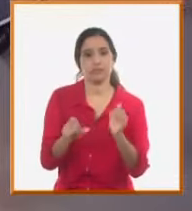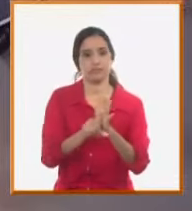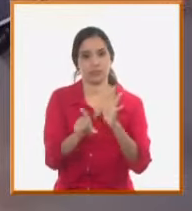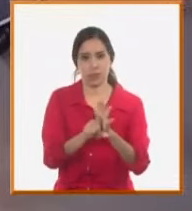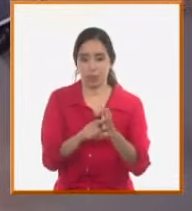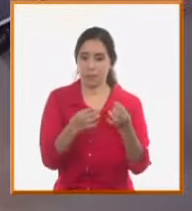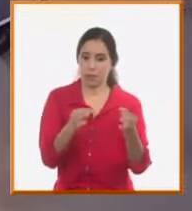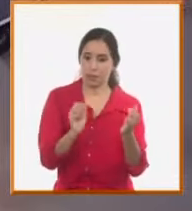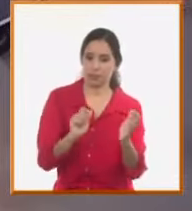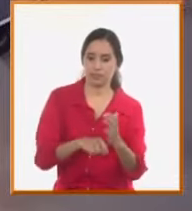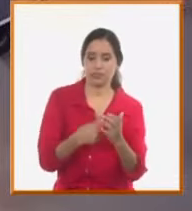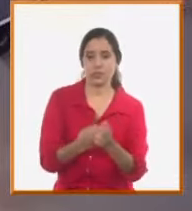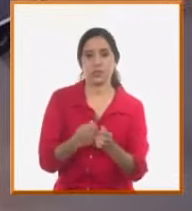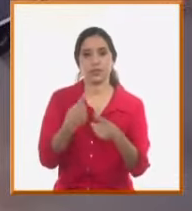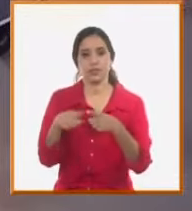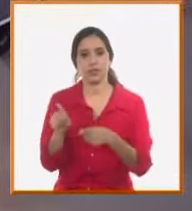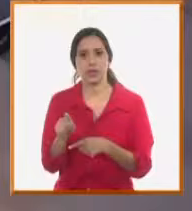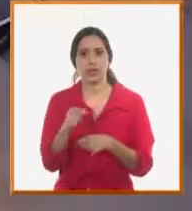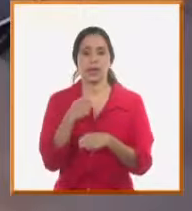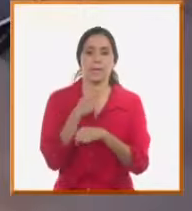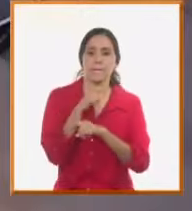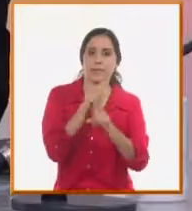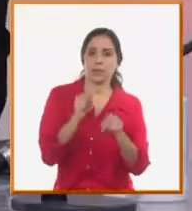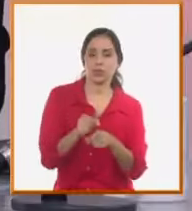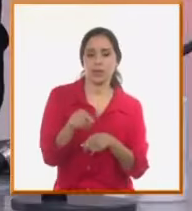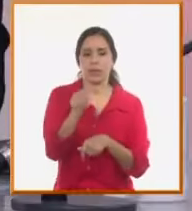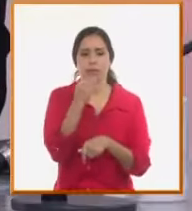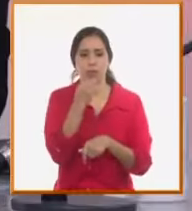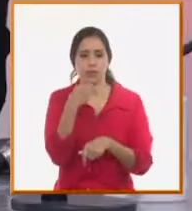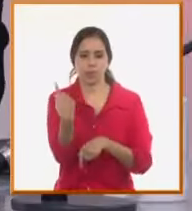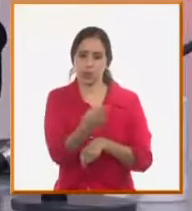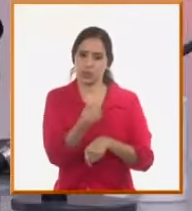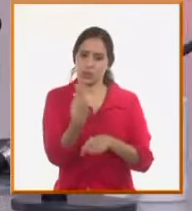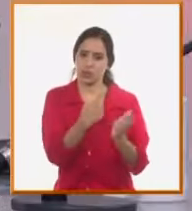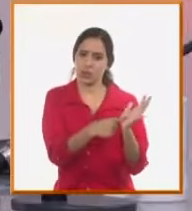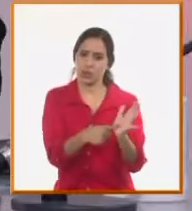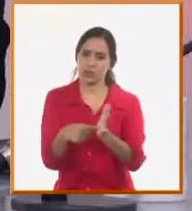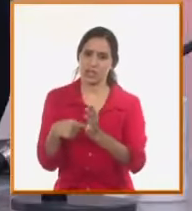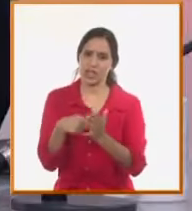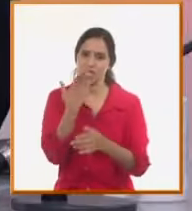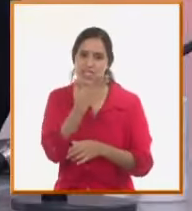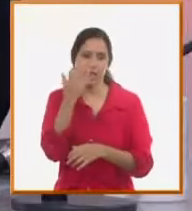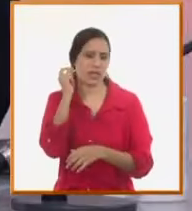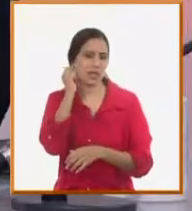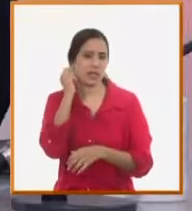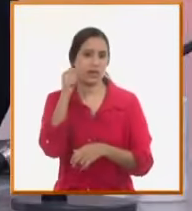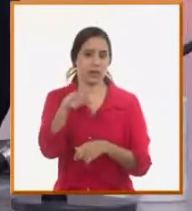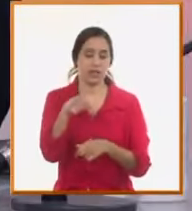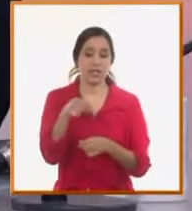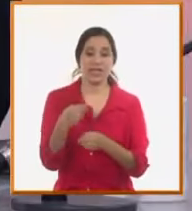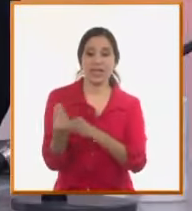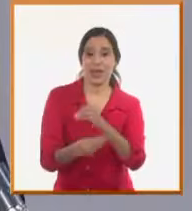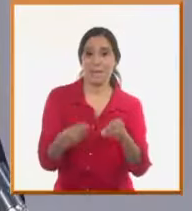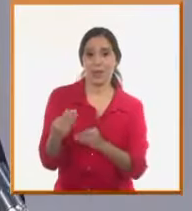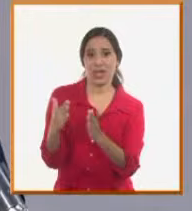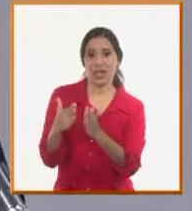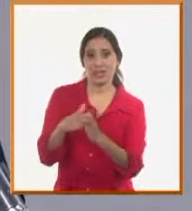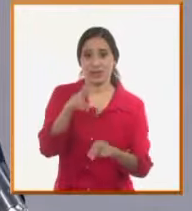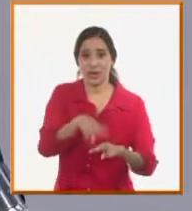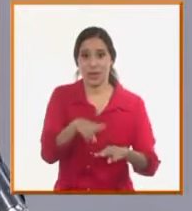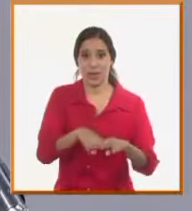podemos recomendar a Rosana, que dice que se mudó para La Habana y que estaba pagando un seguro y que ahora no sabe qué hacer? Sí, es bueno, y creo